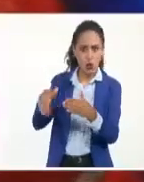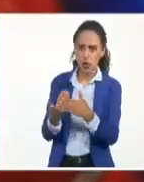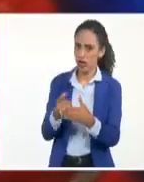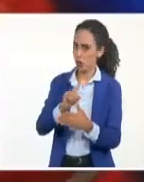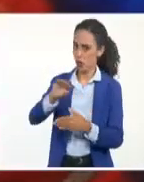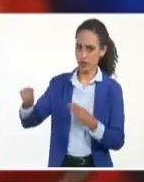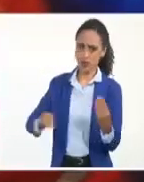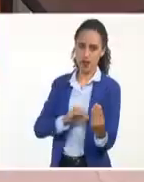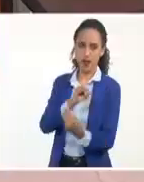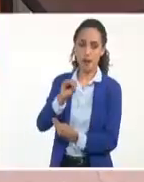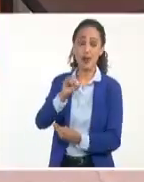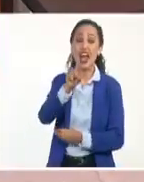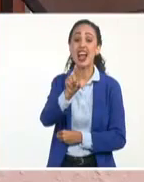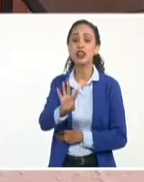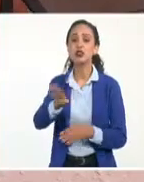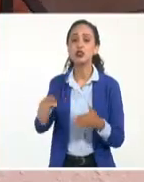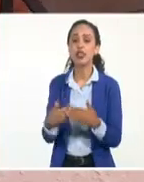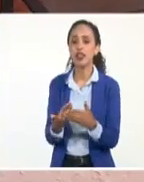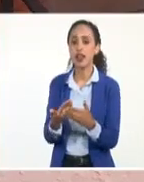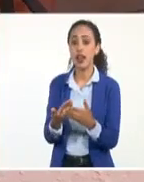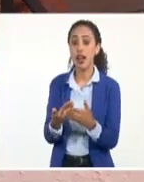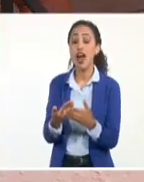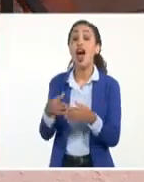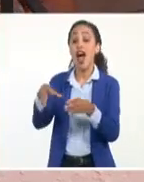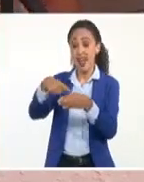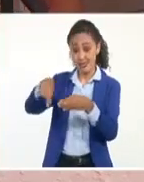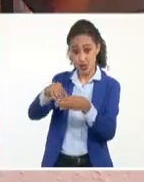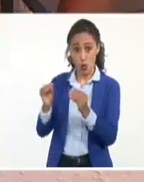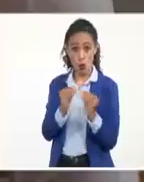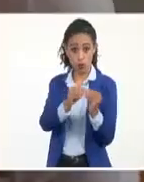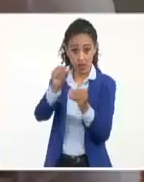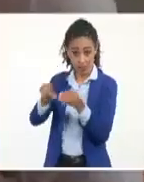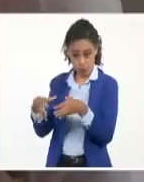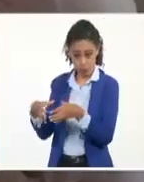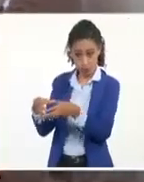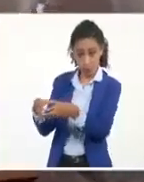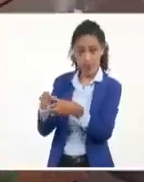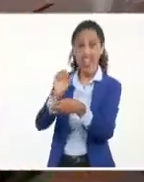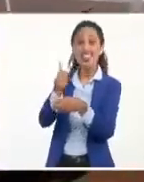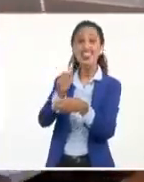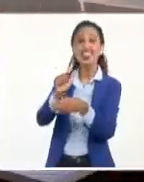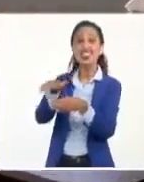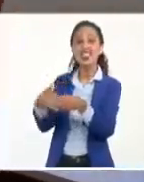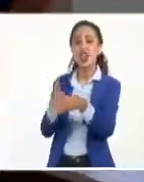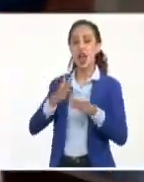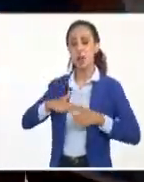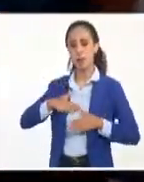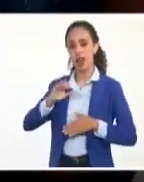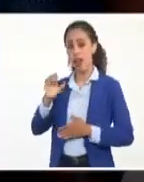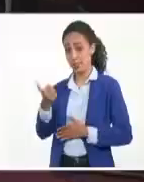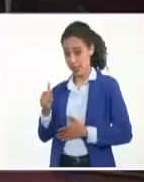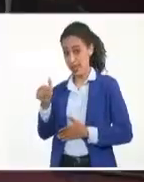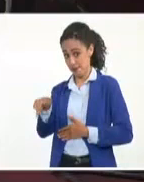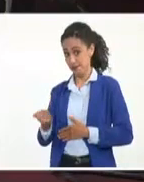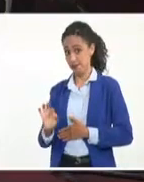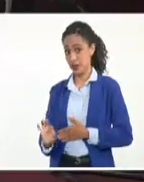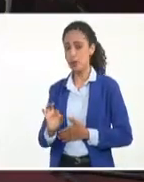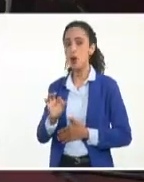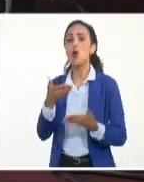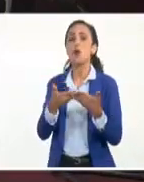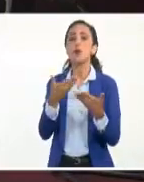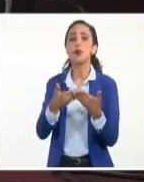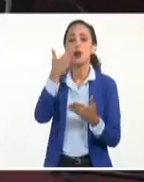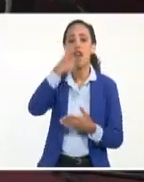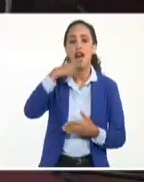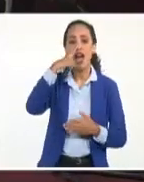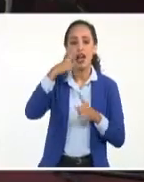A esos contactos, al décimo día, se le va a hacer un test de antígeno. Si ese contacto apareciera